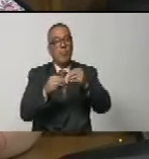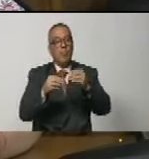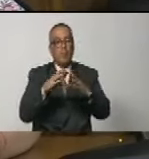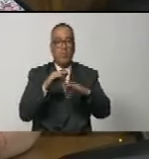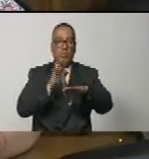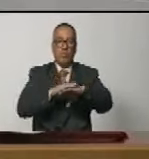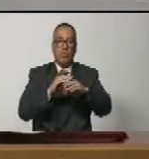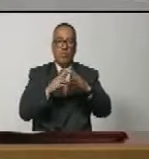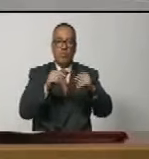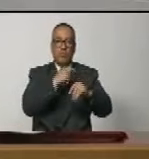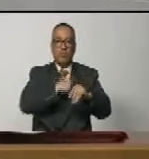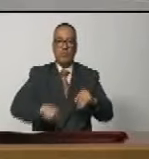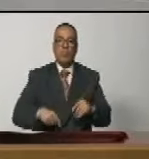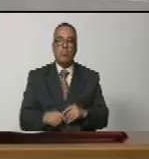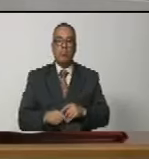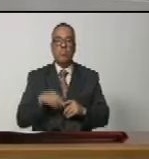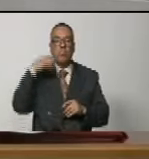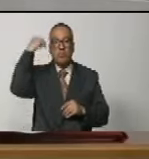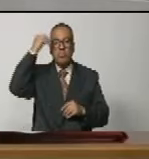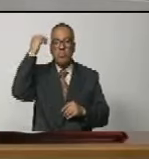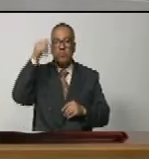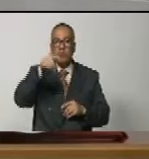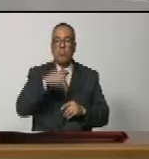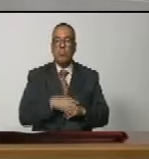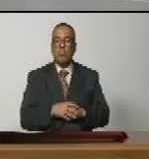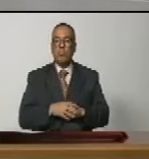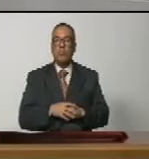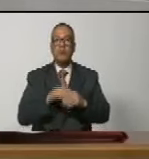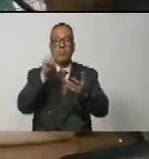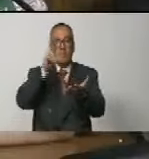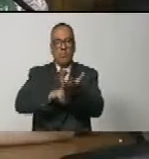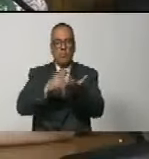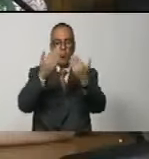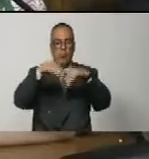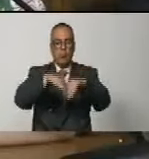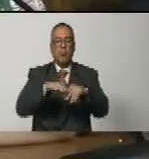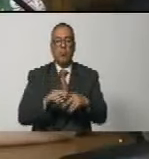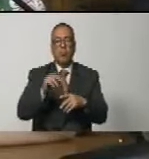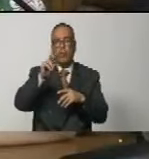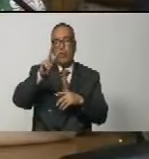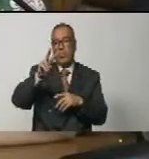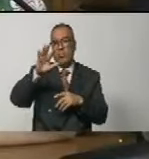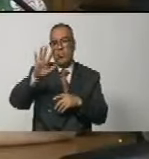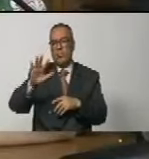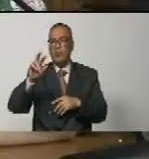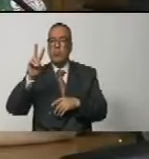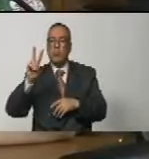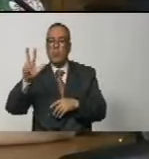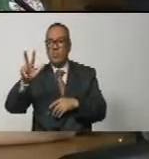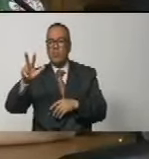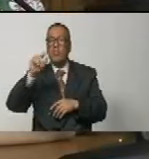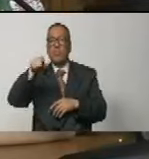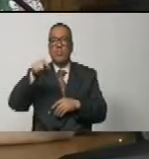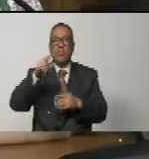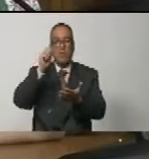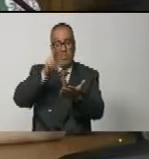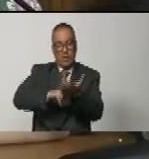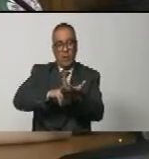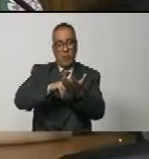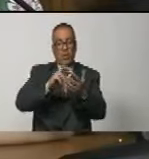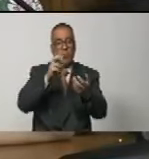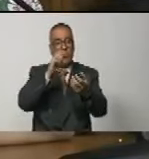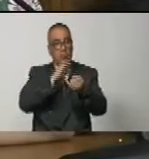ciudadano presidente. En consideración. Aprobado. Siguiente. Ducentésimo quincuagésimo tercero. Se sugiere aprobar